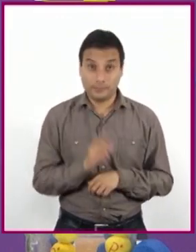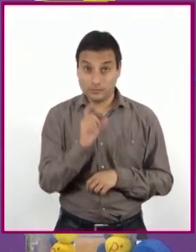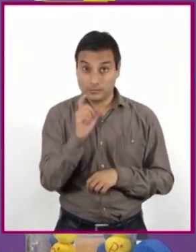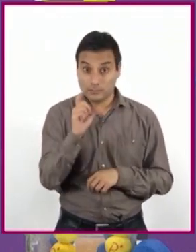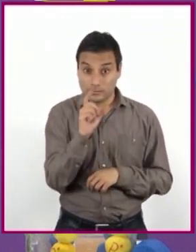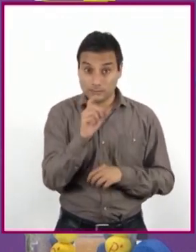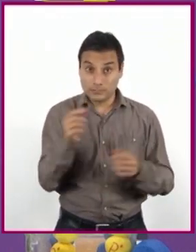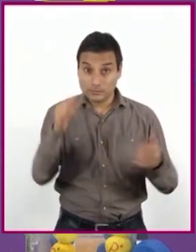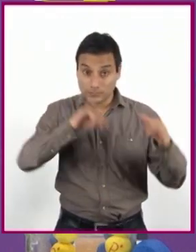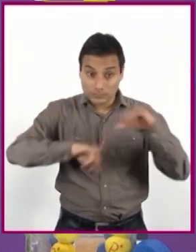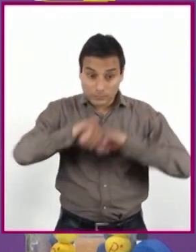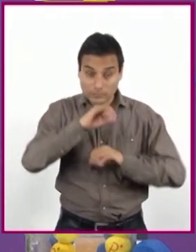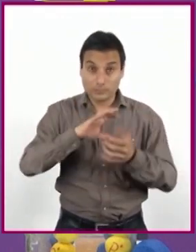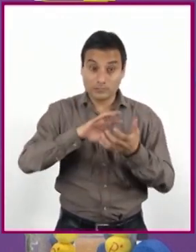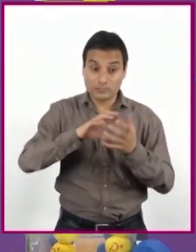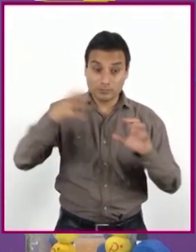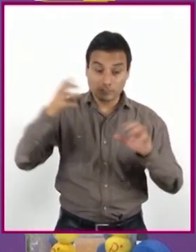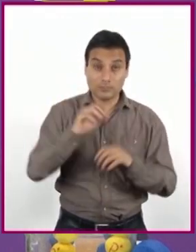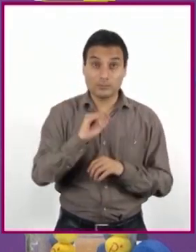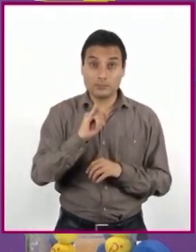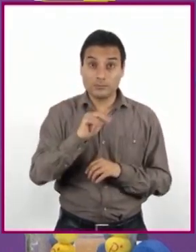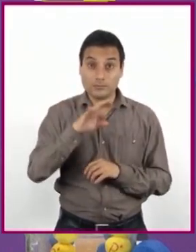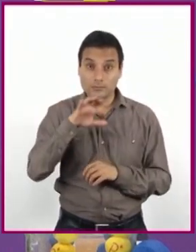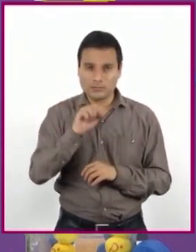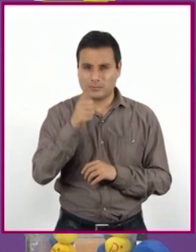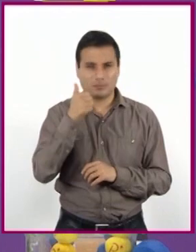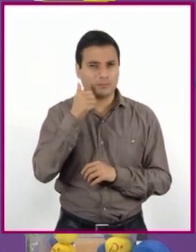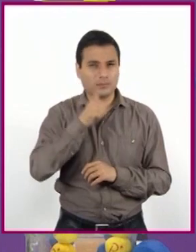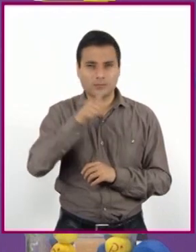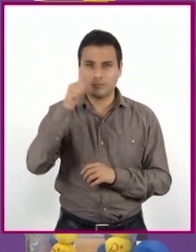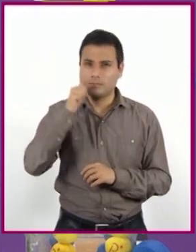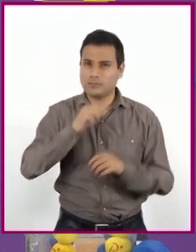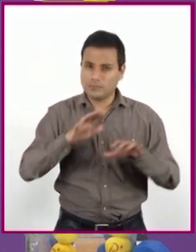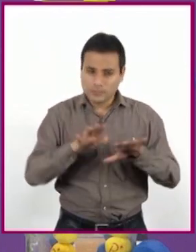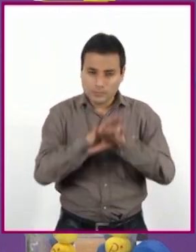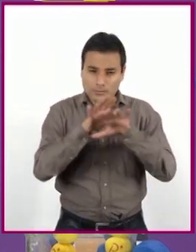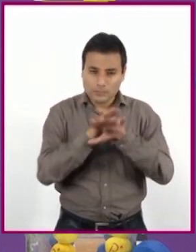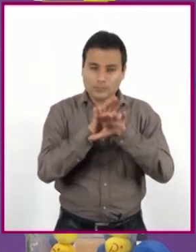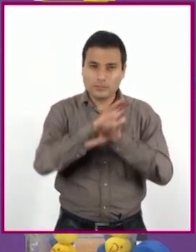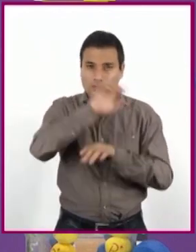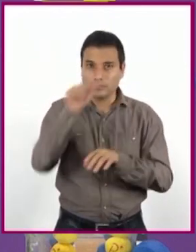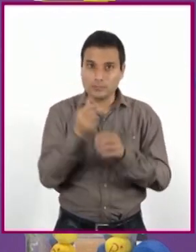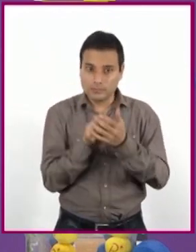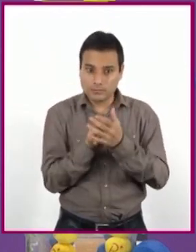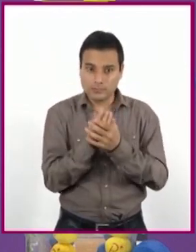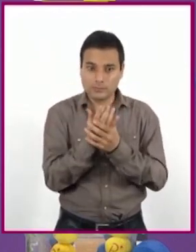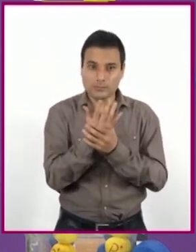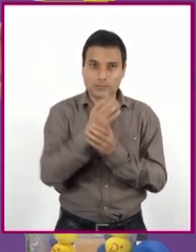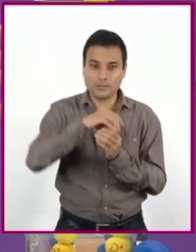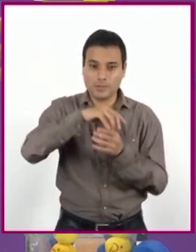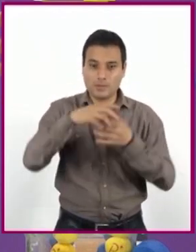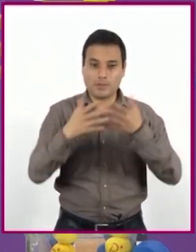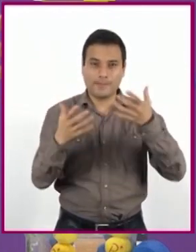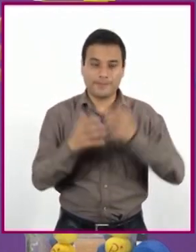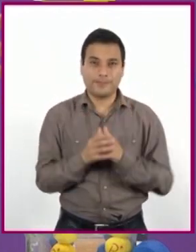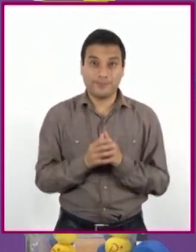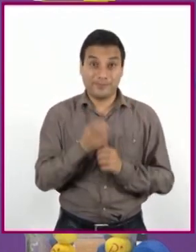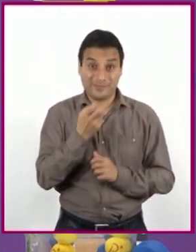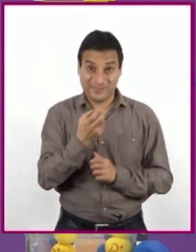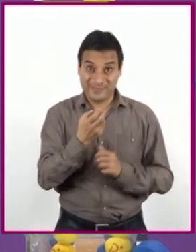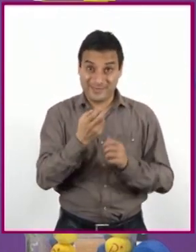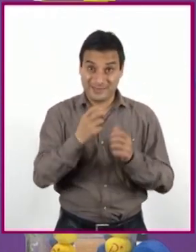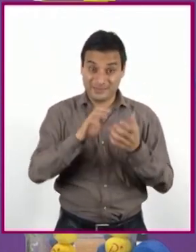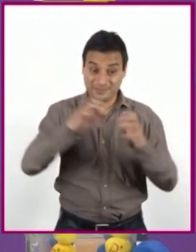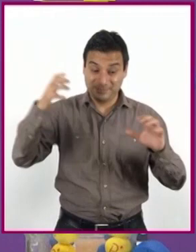átomos, moléculas o iones interactúan y se reacomodan para formar los productos. En este proceso se rompen los enlaces